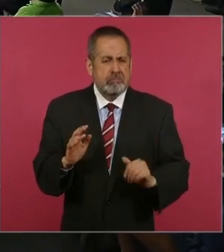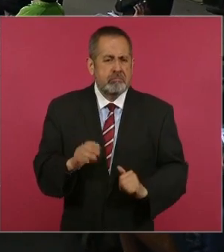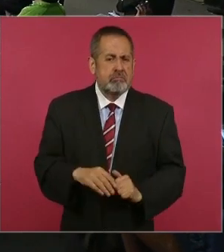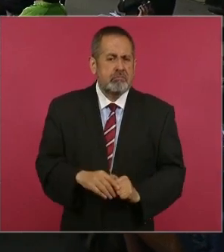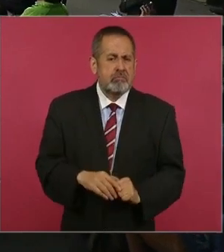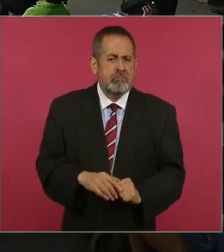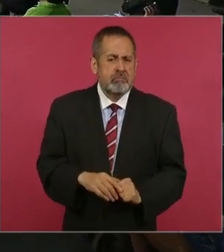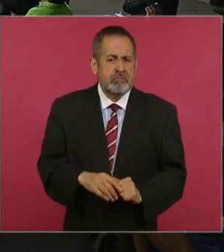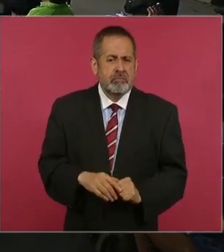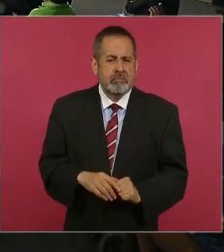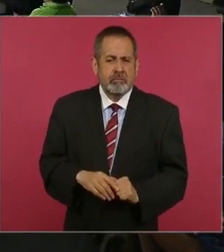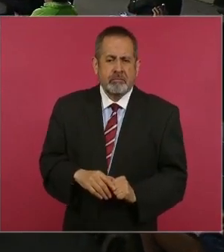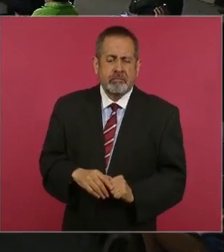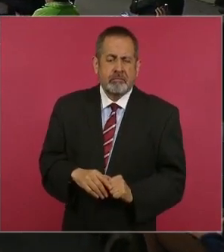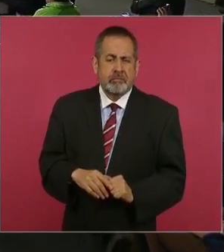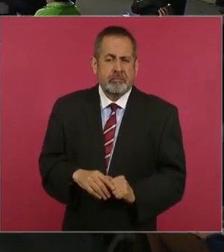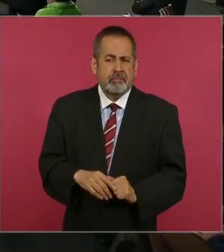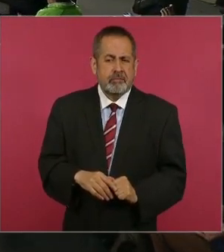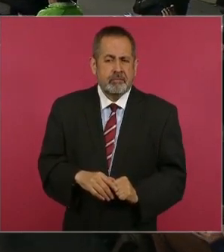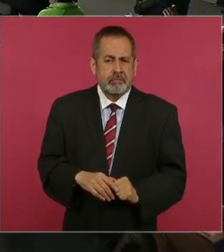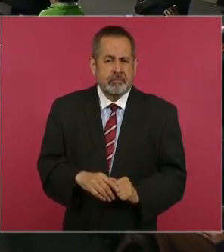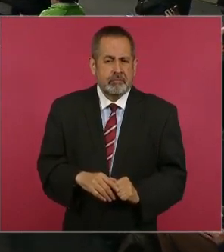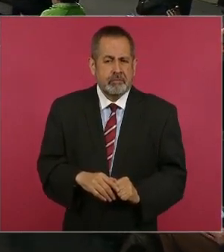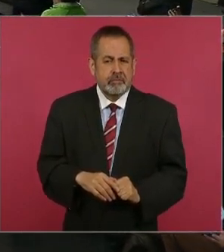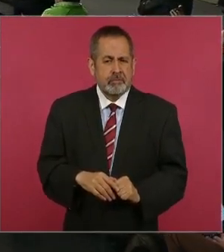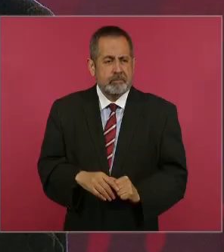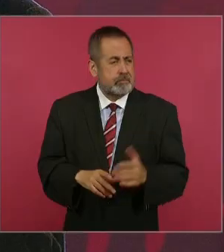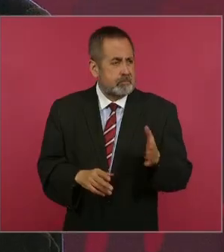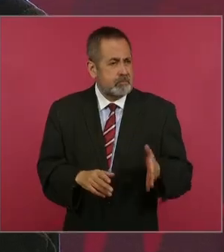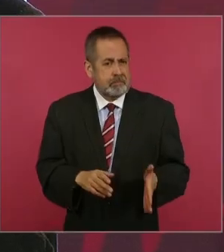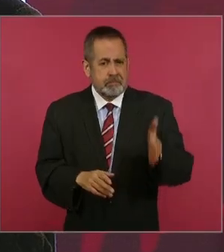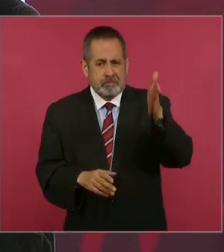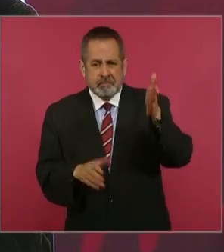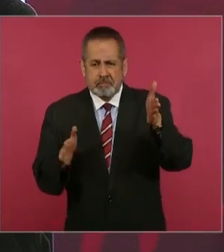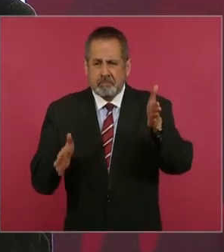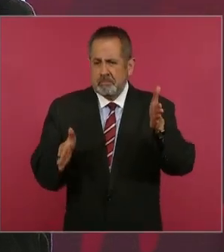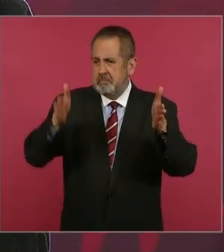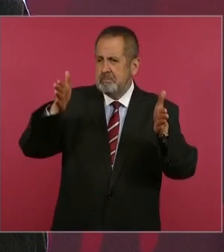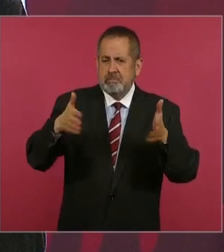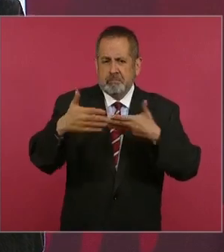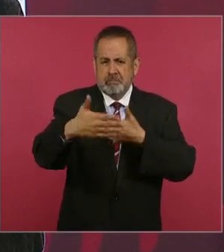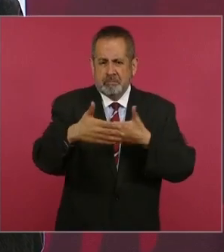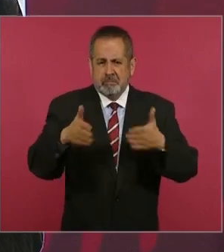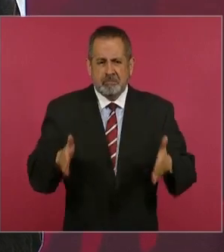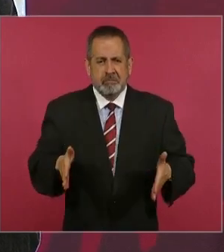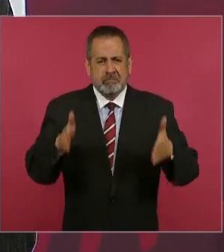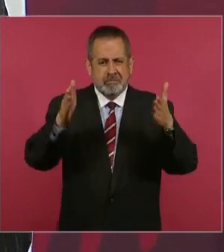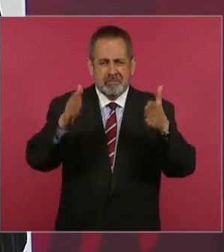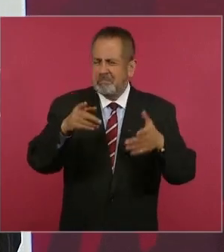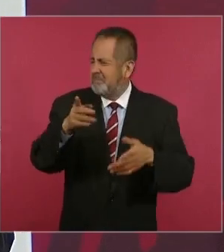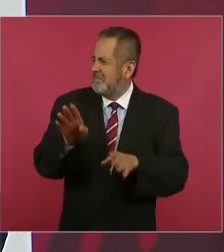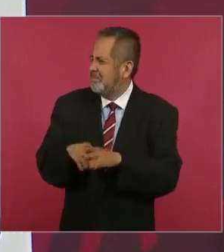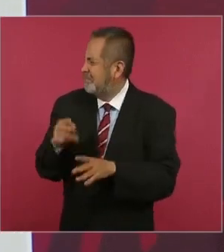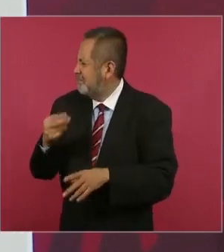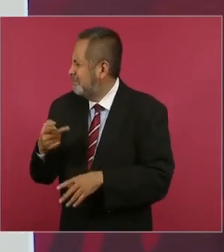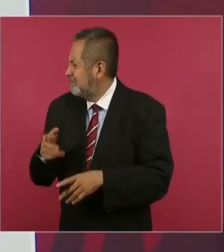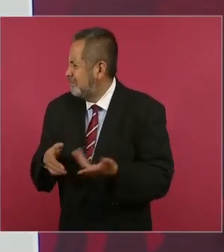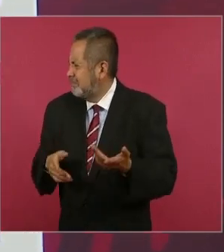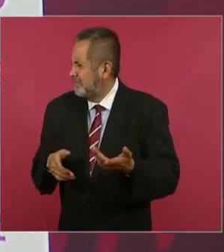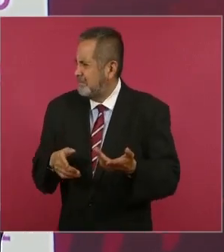eh la las paredes deo se llama el